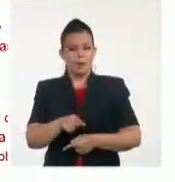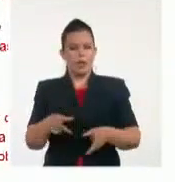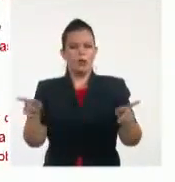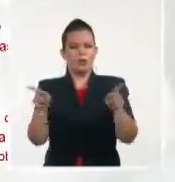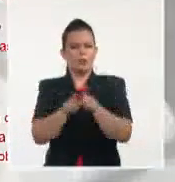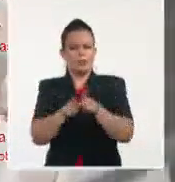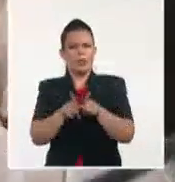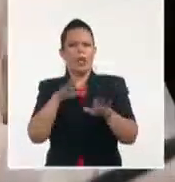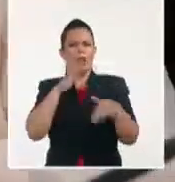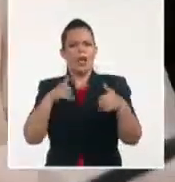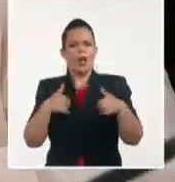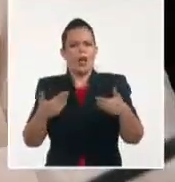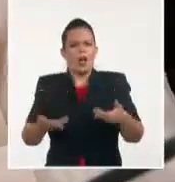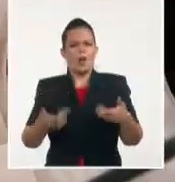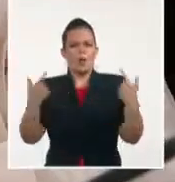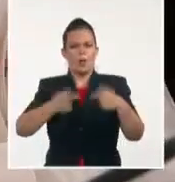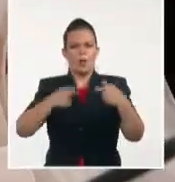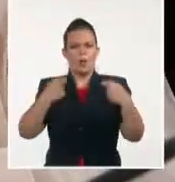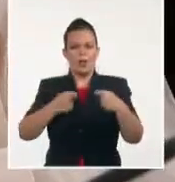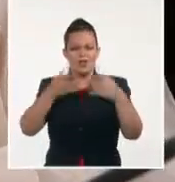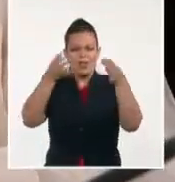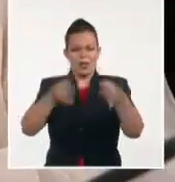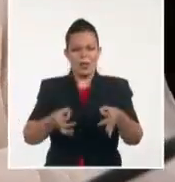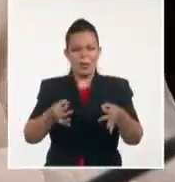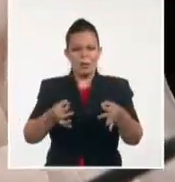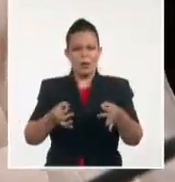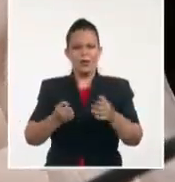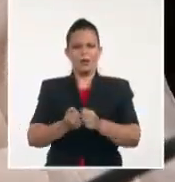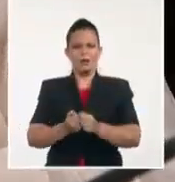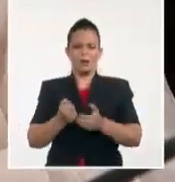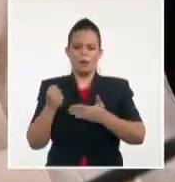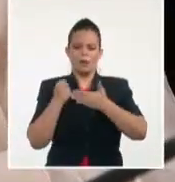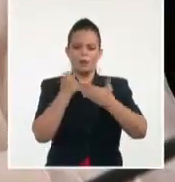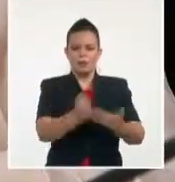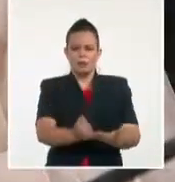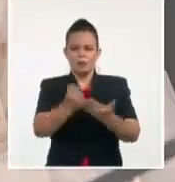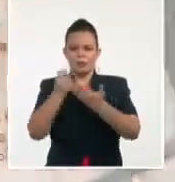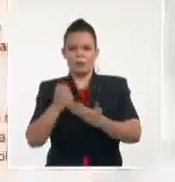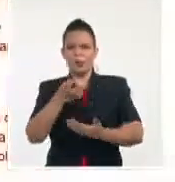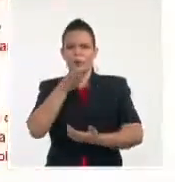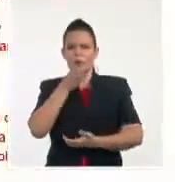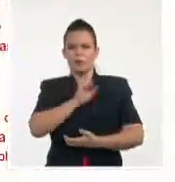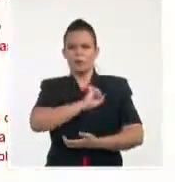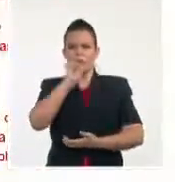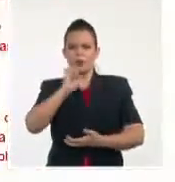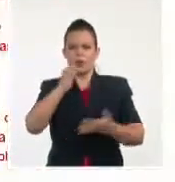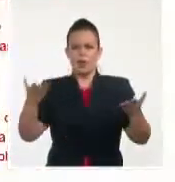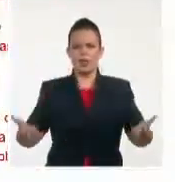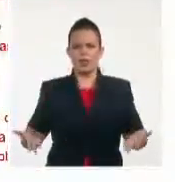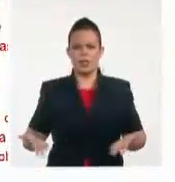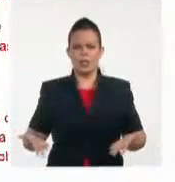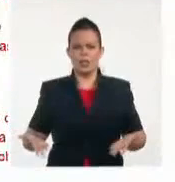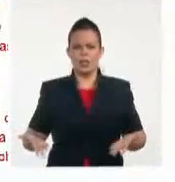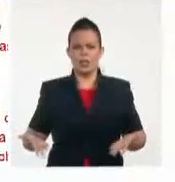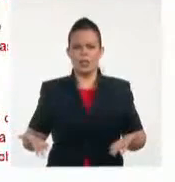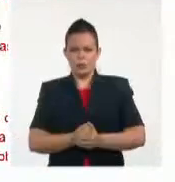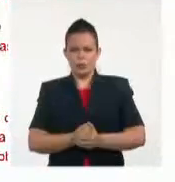construirse esa interacción generacional para lograr realmente un desarrollo continuo en cualquiera de las ciencias,